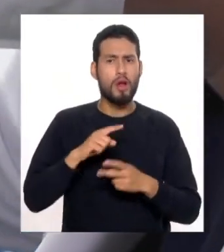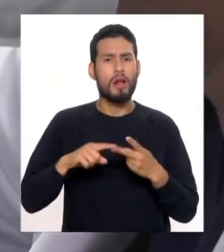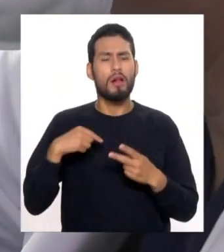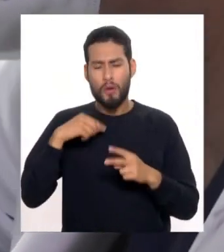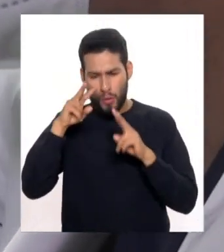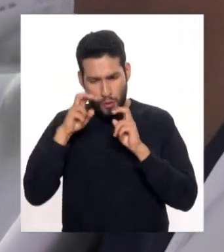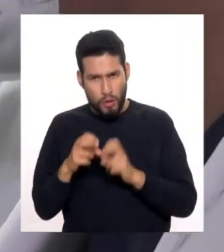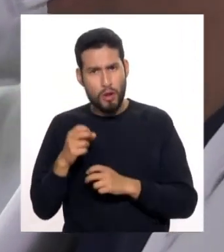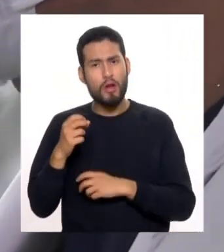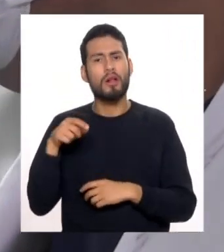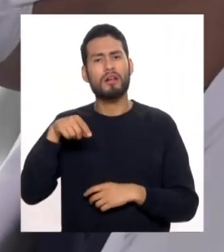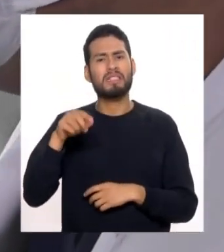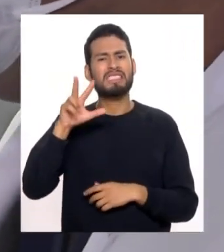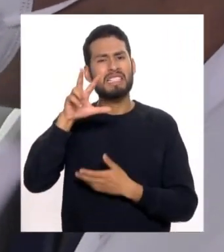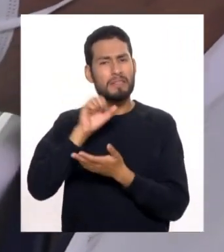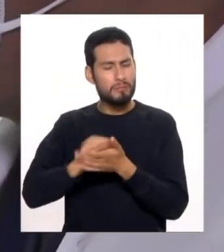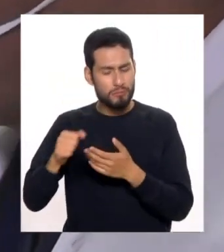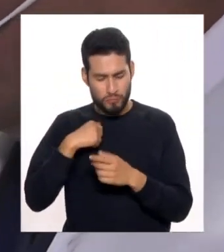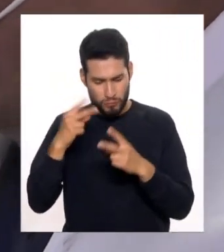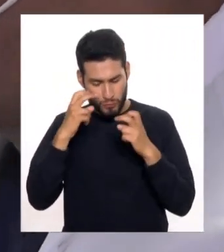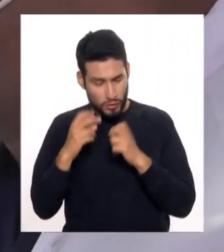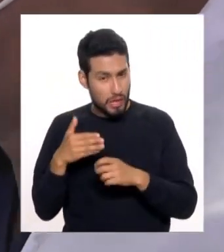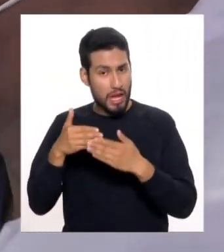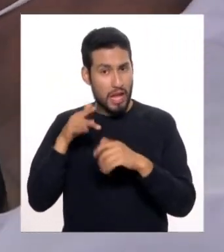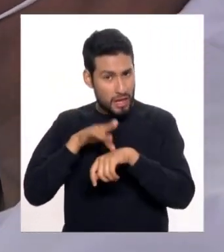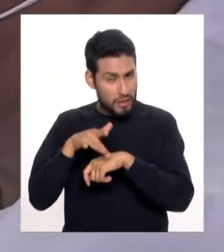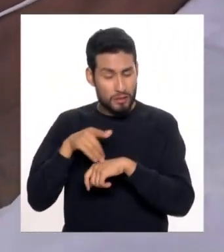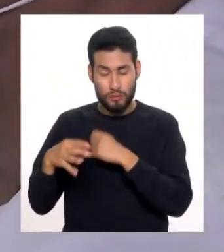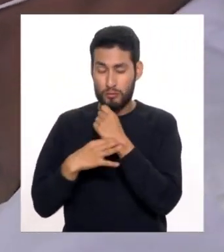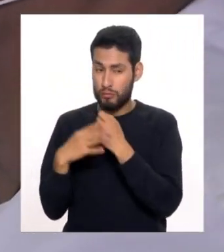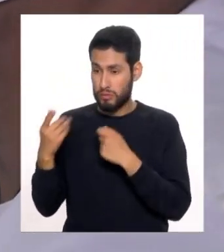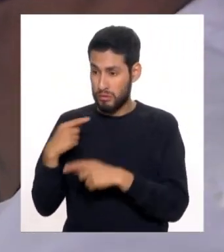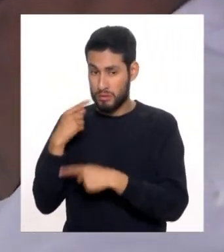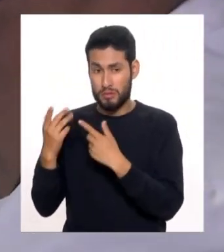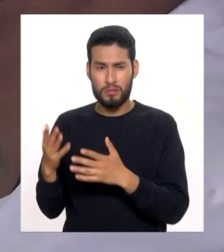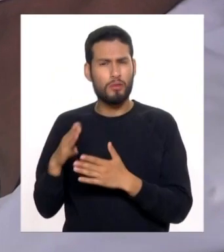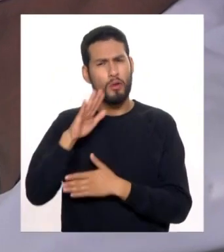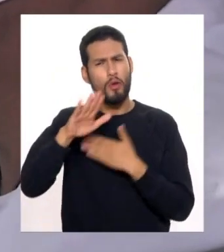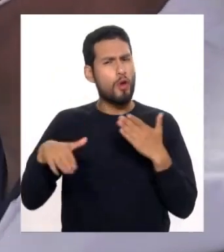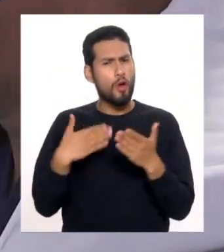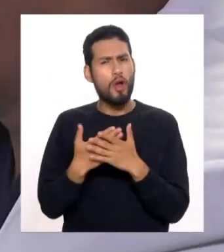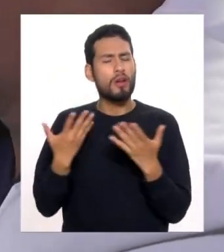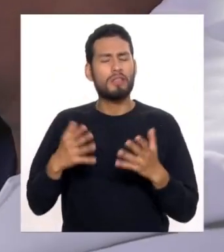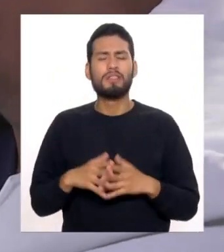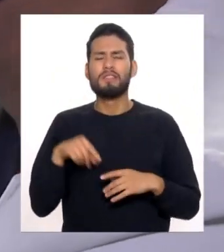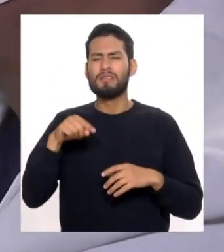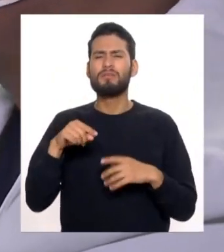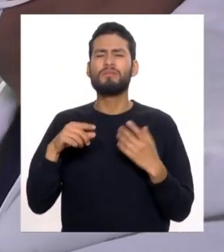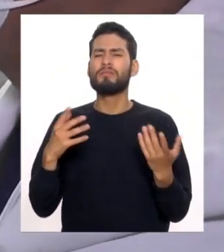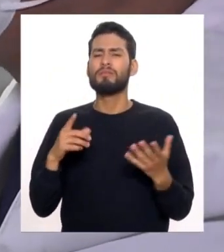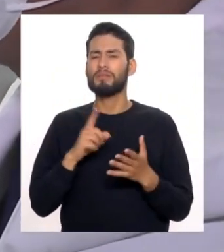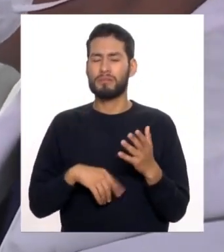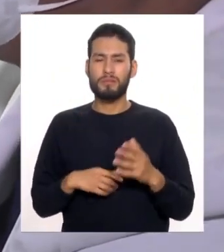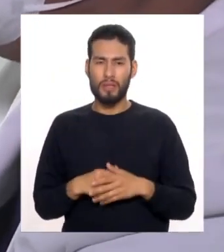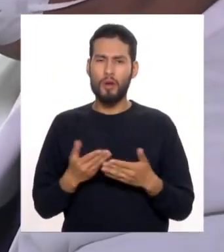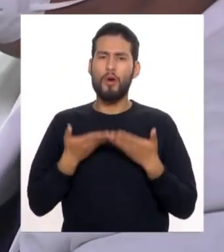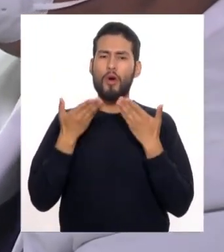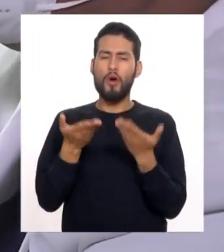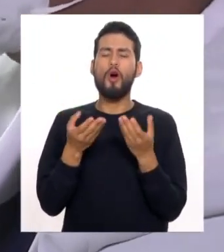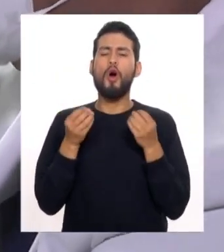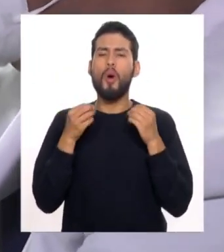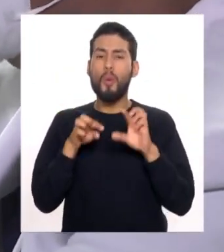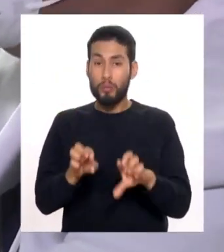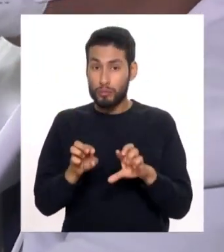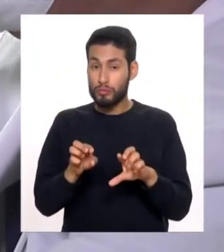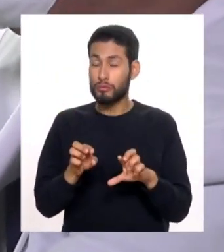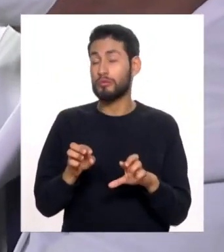pesquisa de las 12 semanas que lo logró acá el doctor, y creo que todo esto desemboca básicamente en darle